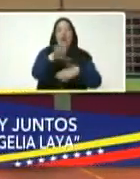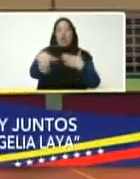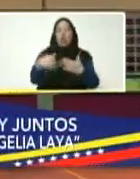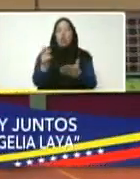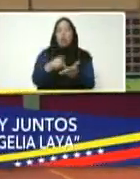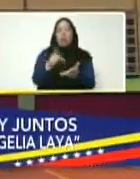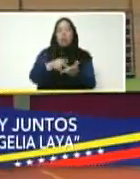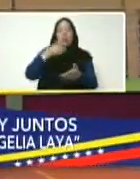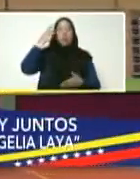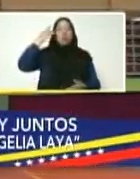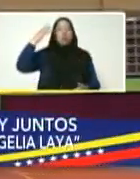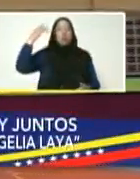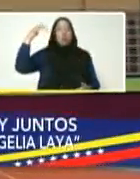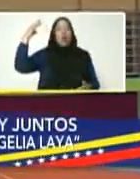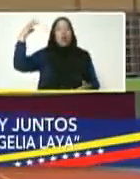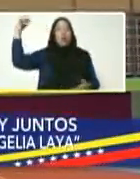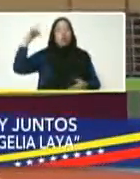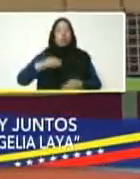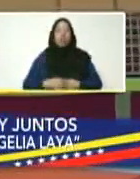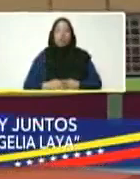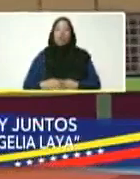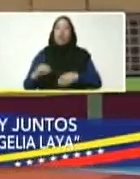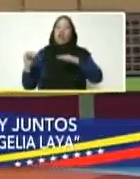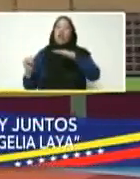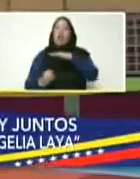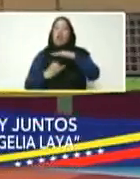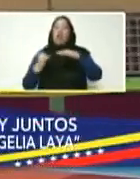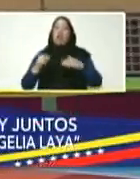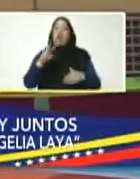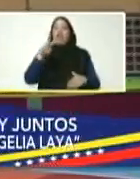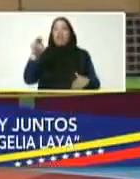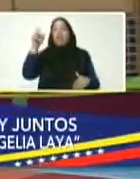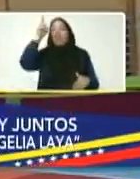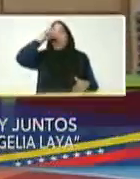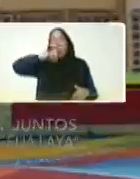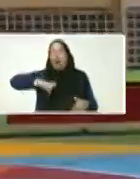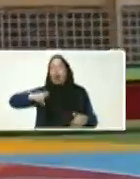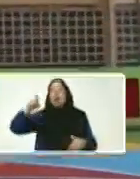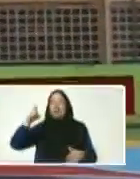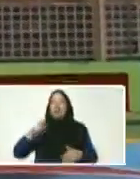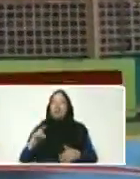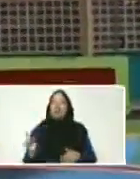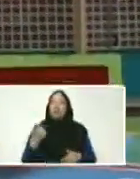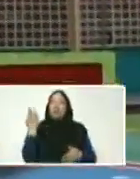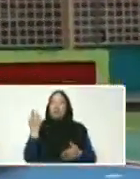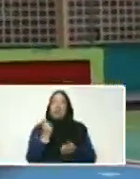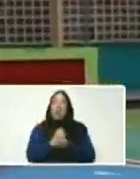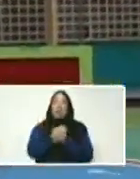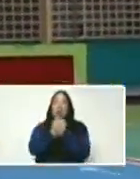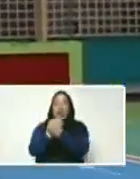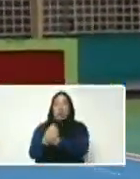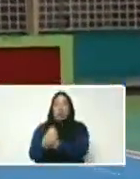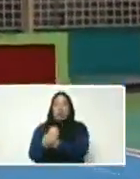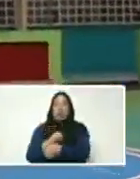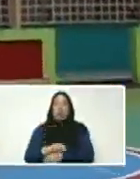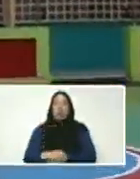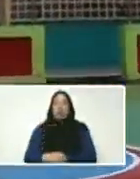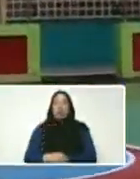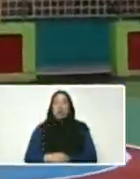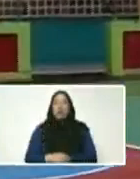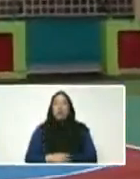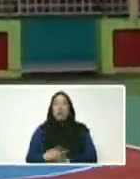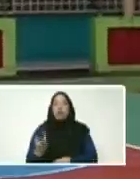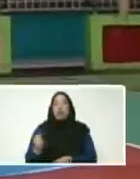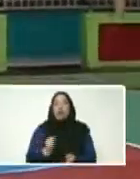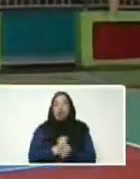en nuestra institución. Esta institución tenía más de 20 años sin un cariñito y no es una gotica